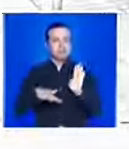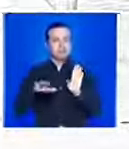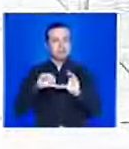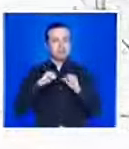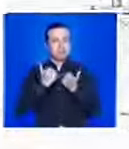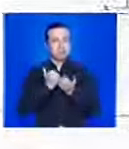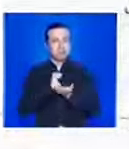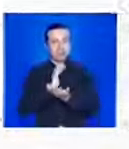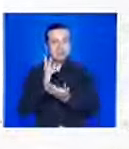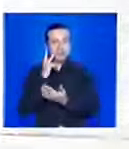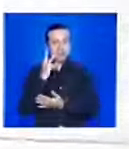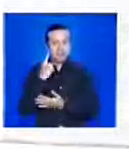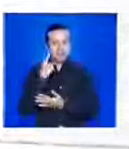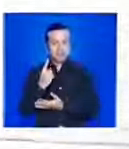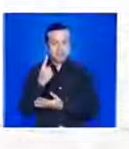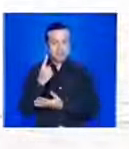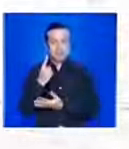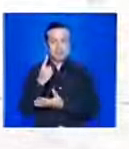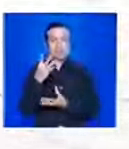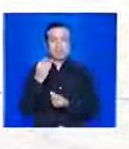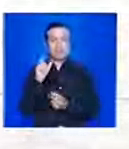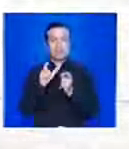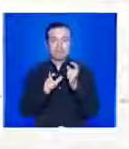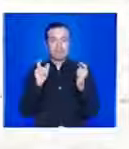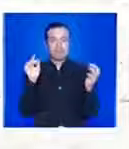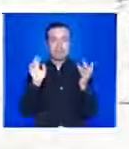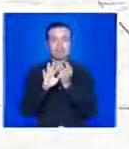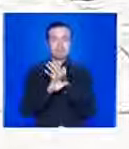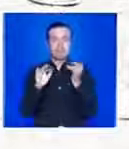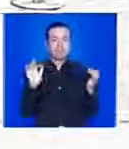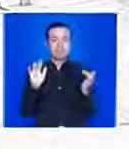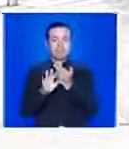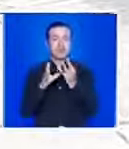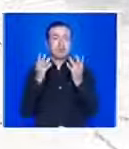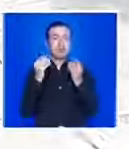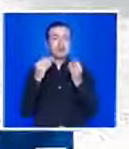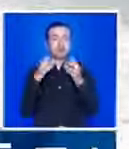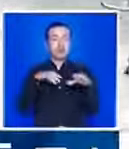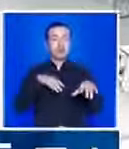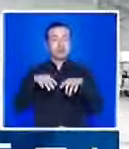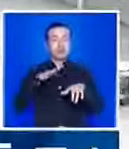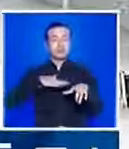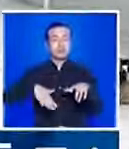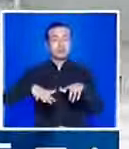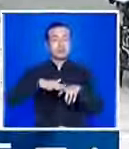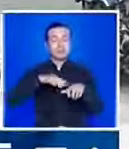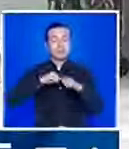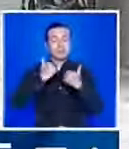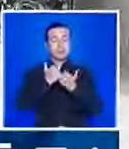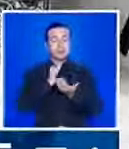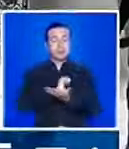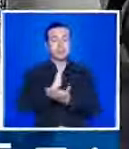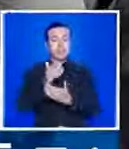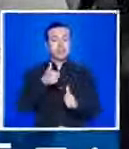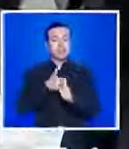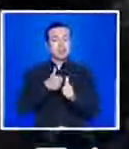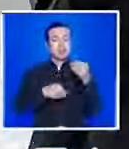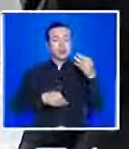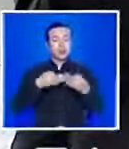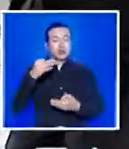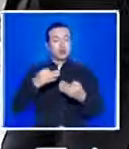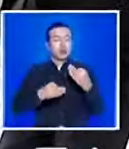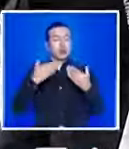ustedes ven que es un ir y venir de personas, que al momento hay un gran movimiento acá en la Asamblea de cara a este juicio político.